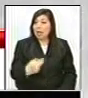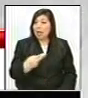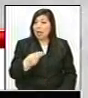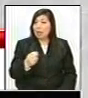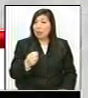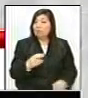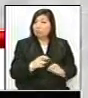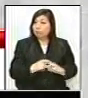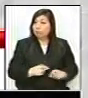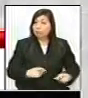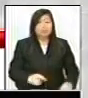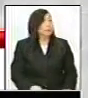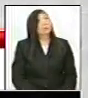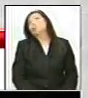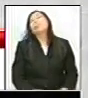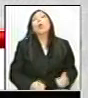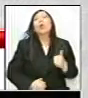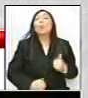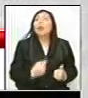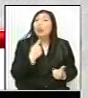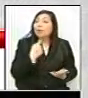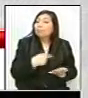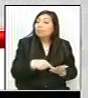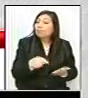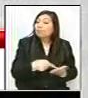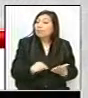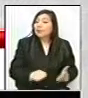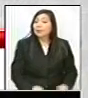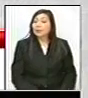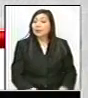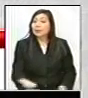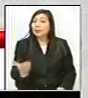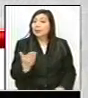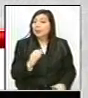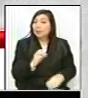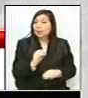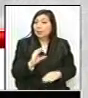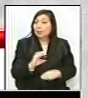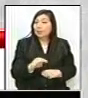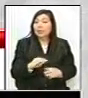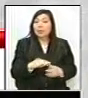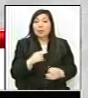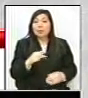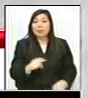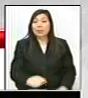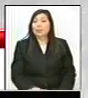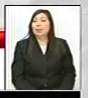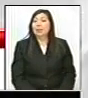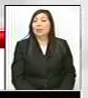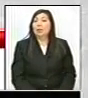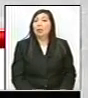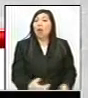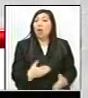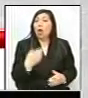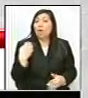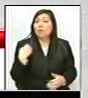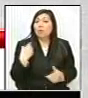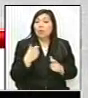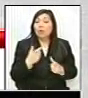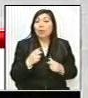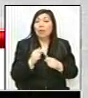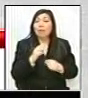especialista parlamentario, en el cual se remite en la documentación recabada del Consejo Nacional de la Magistratura, Oficina del Control